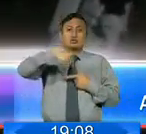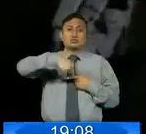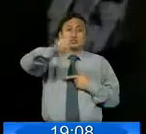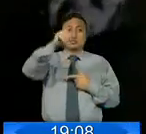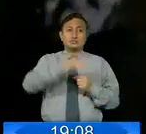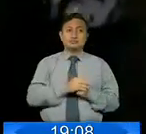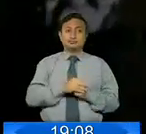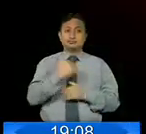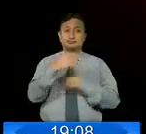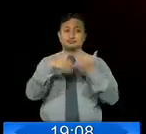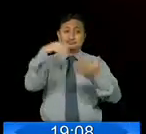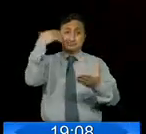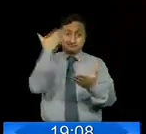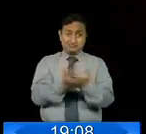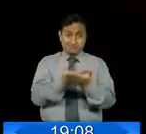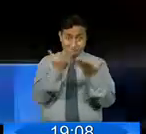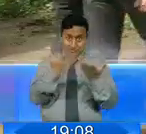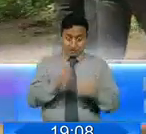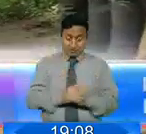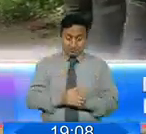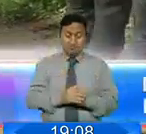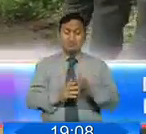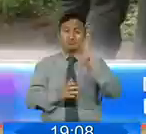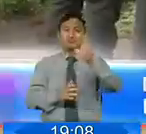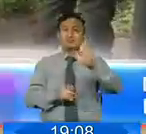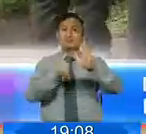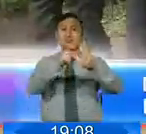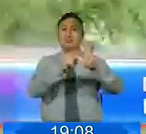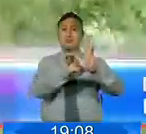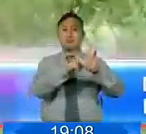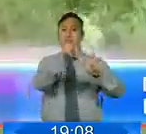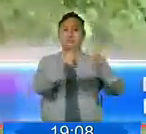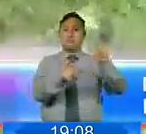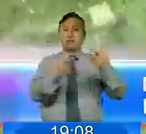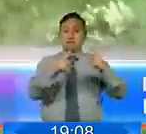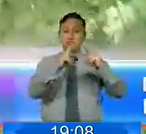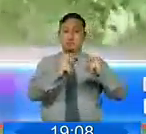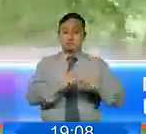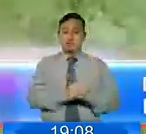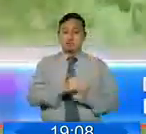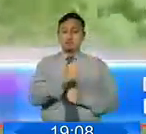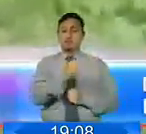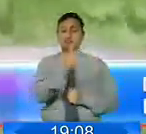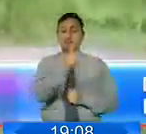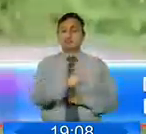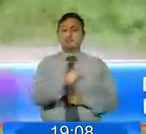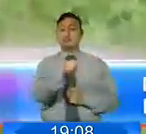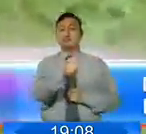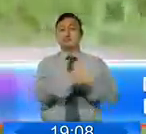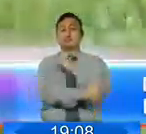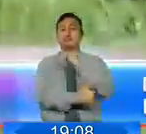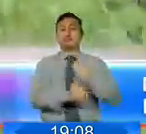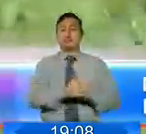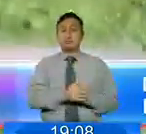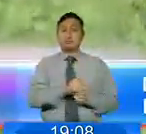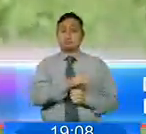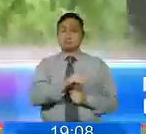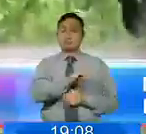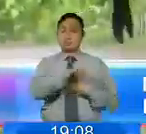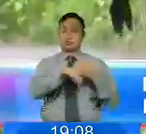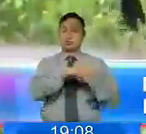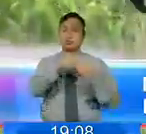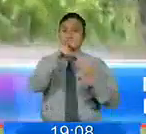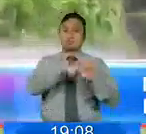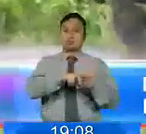el accidente y hallazgo de la cocaína tres personas están siendo procesadas entre ellas dos extranjeros ocupantes de la avioneta siniestrada que